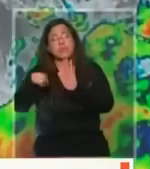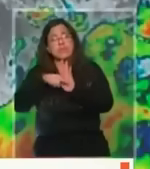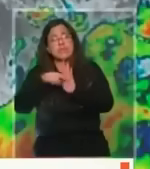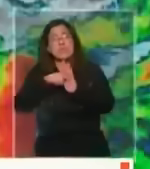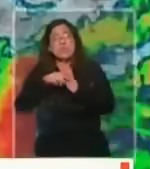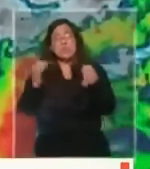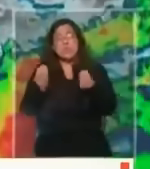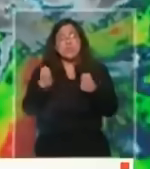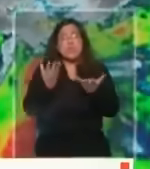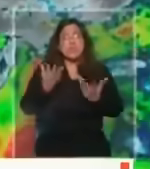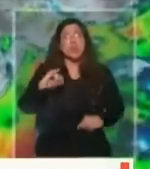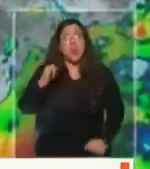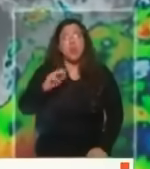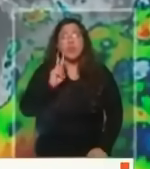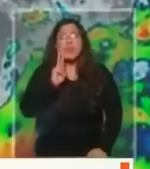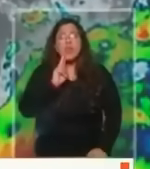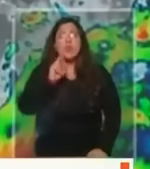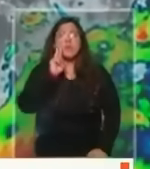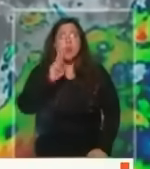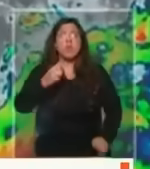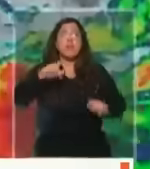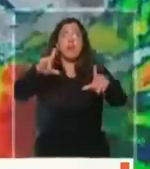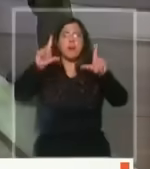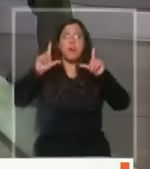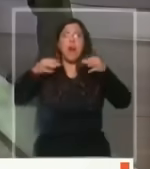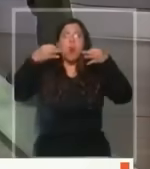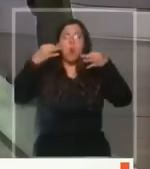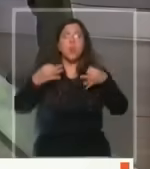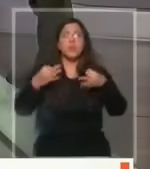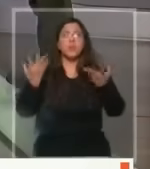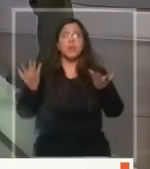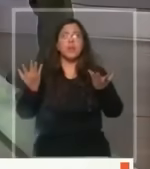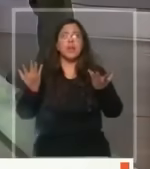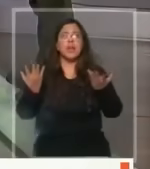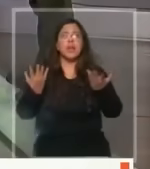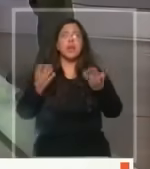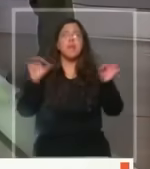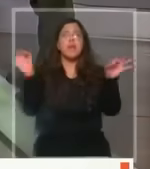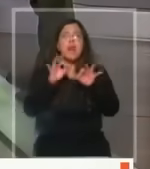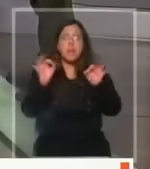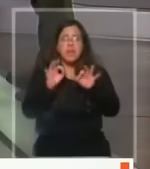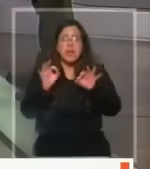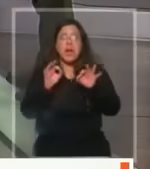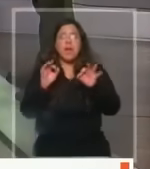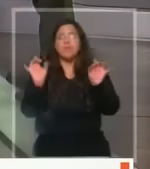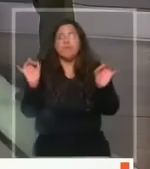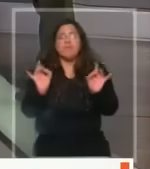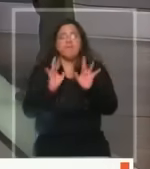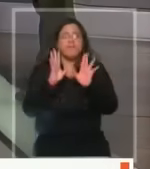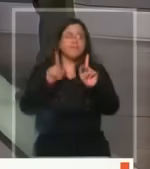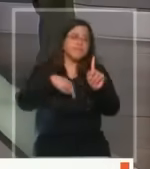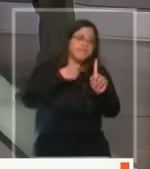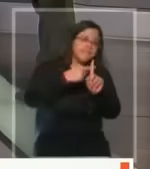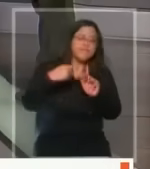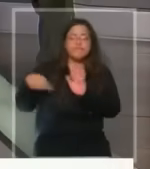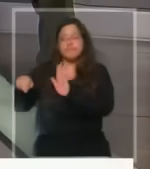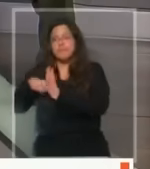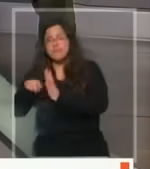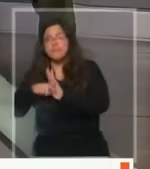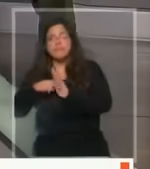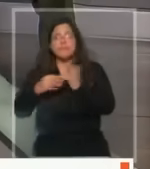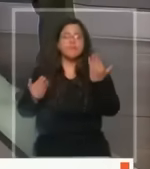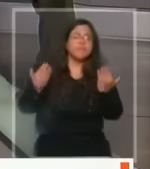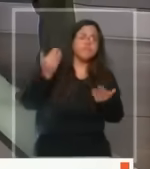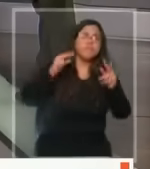entre jueves y viernes. Mira, veamos la siguiente imagen para justamente desglosar un poco cuál podrían ser estas noticias, una buena y una mala en cuanto a